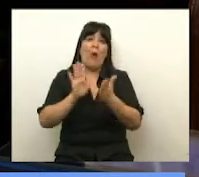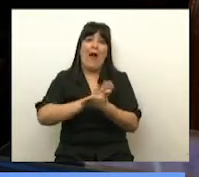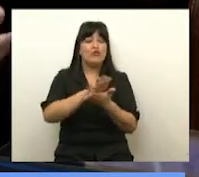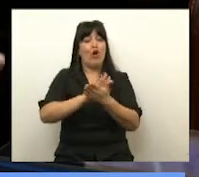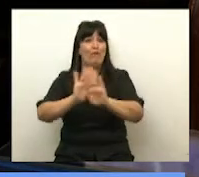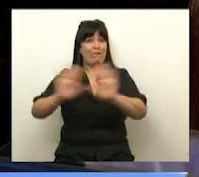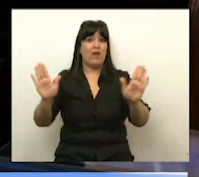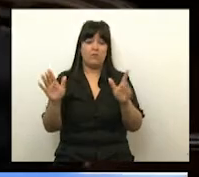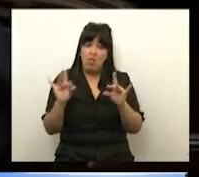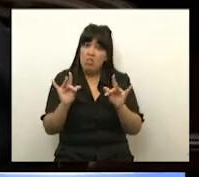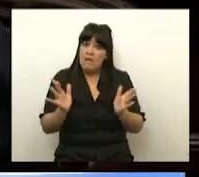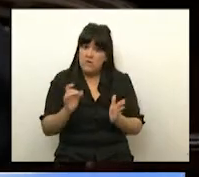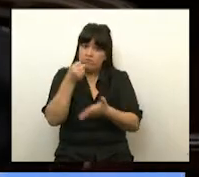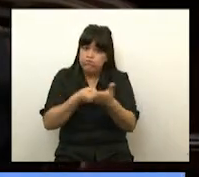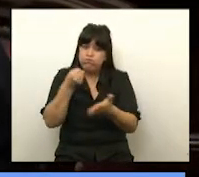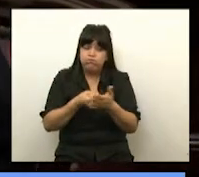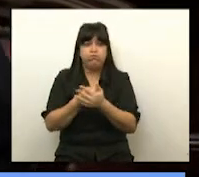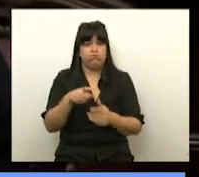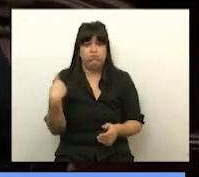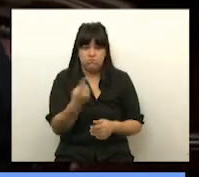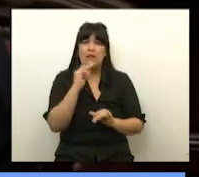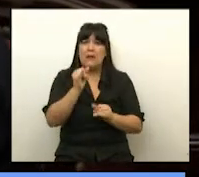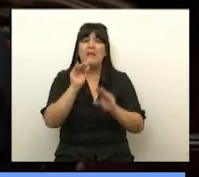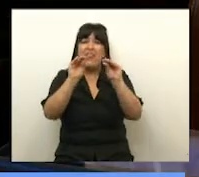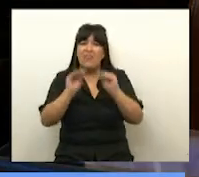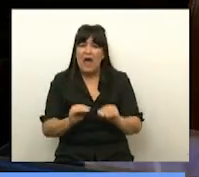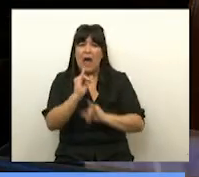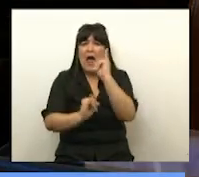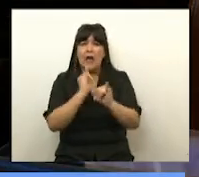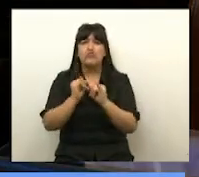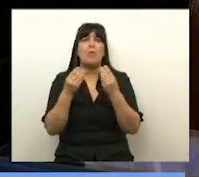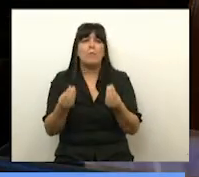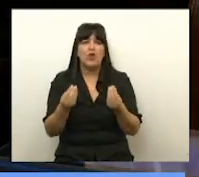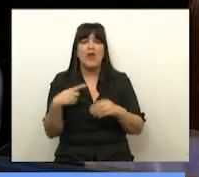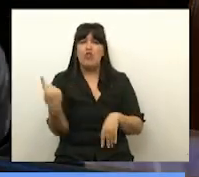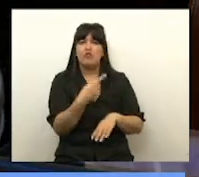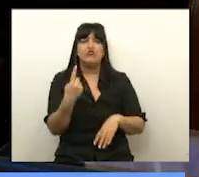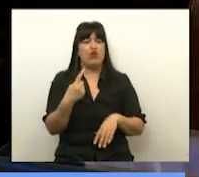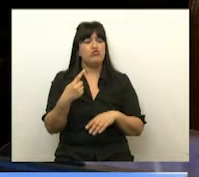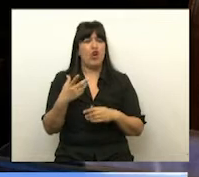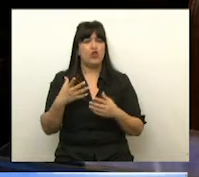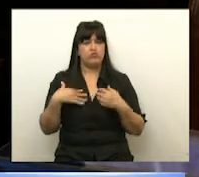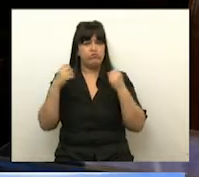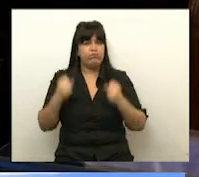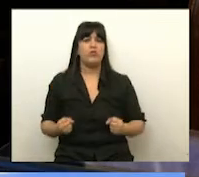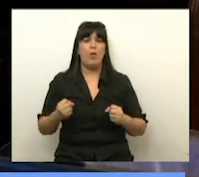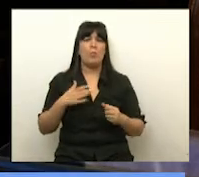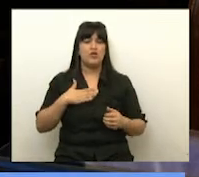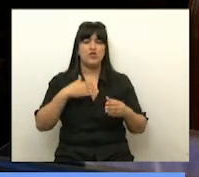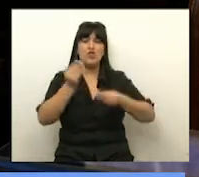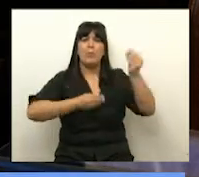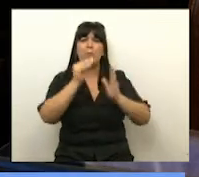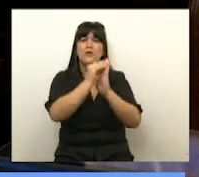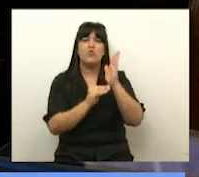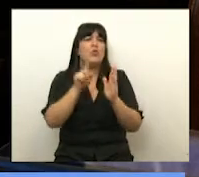simplemente para ilustrar con algunos datos, porque esto me da el fundamento para decir por qué razón nosotros vamos a asumir una determinada posición con respecto a este